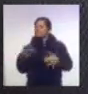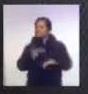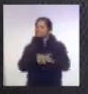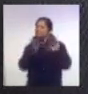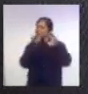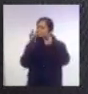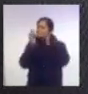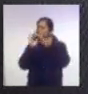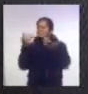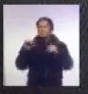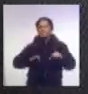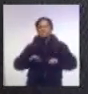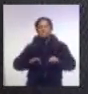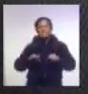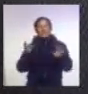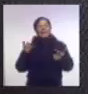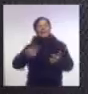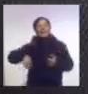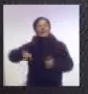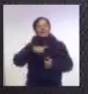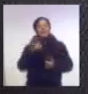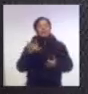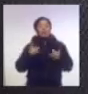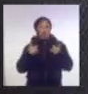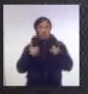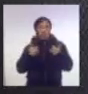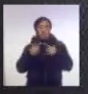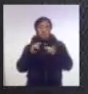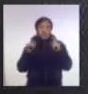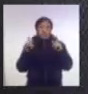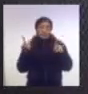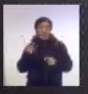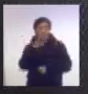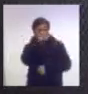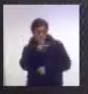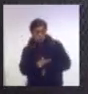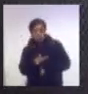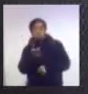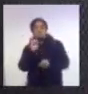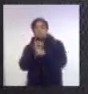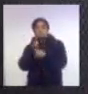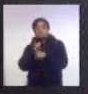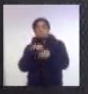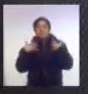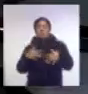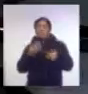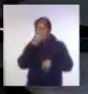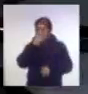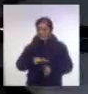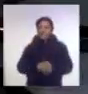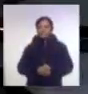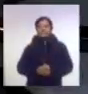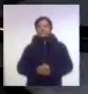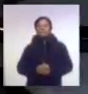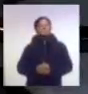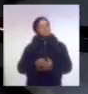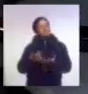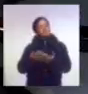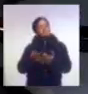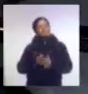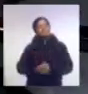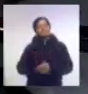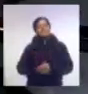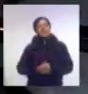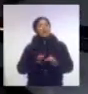artistas jóvenes del flamenco de Tlaxcala. Bien, eso es muy importante. Claro. Entonces, nosotros los esperamos para que estén ahí. Pues